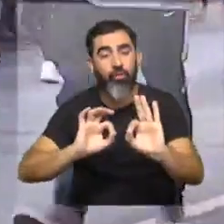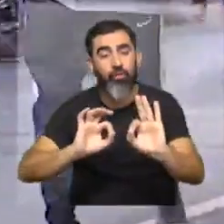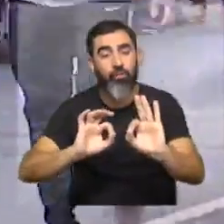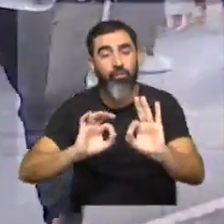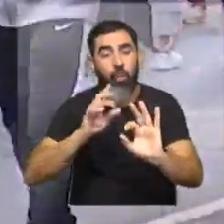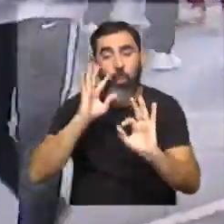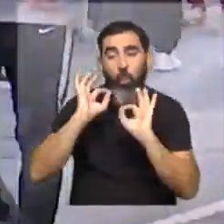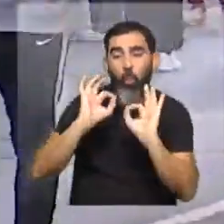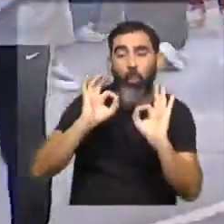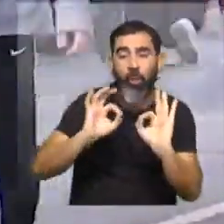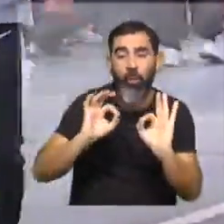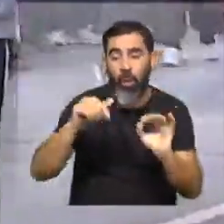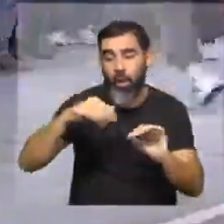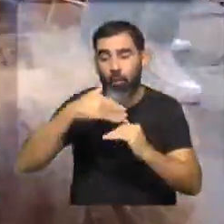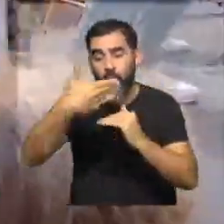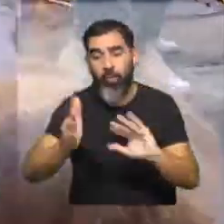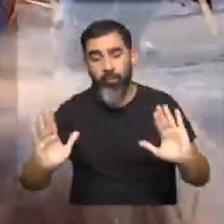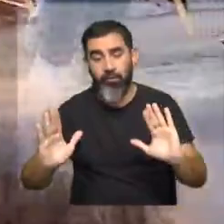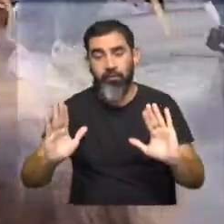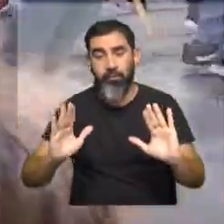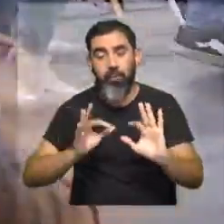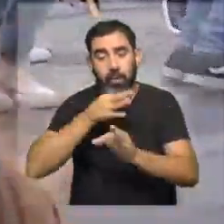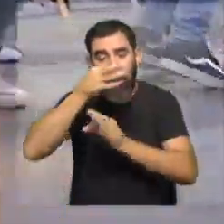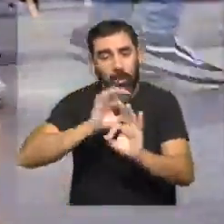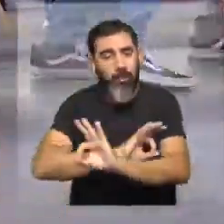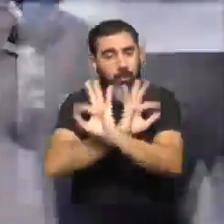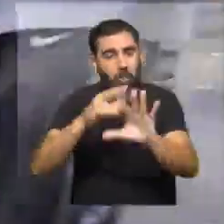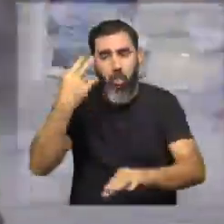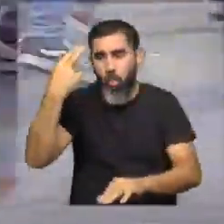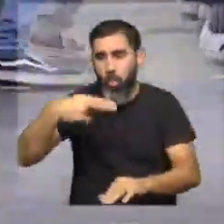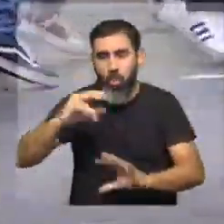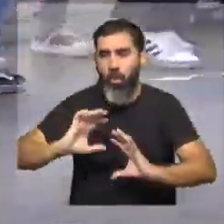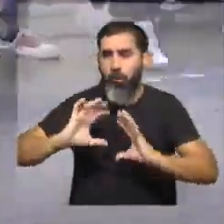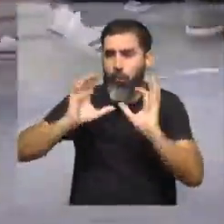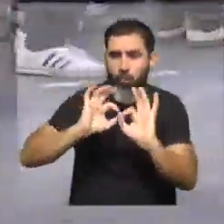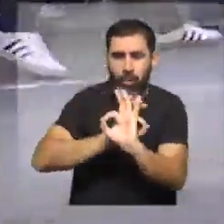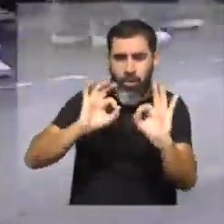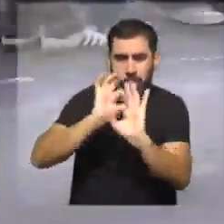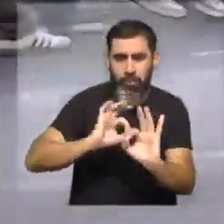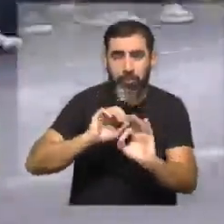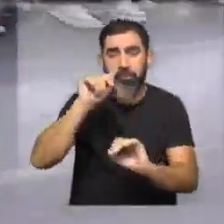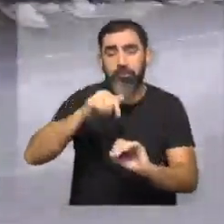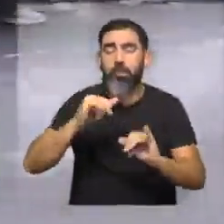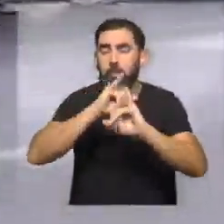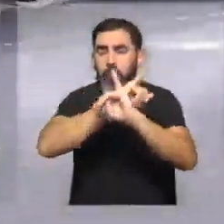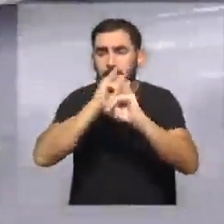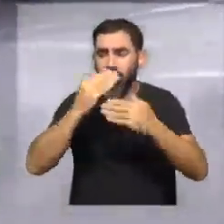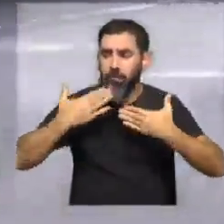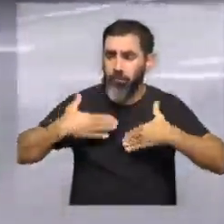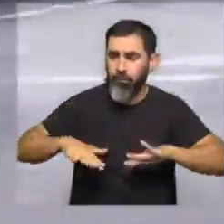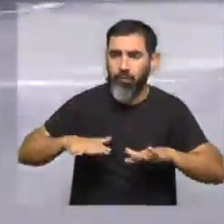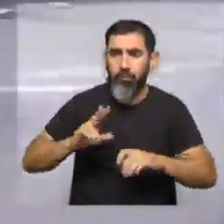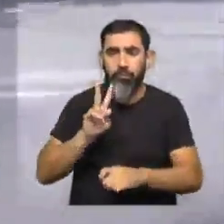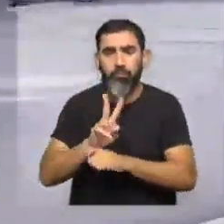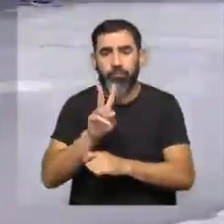tener cuidado de lo que les pueda pasar acá afuera. Queremos dejar muy en claro que en ningún momento queremos violentar a nadie, estamos acá de manera pacífica,